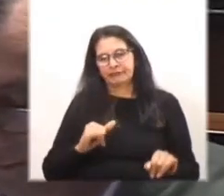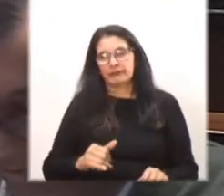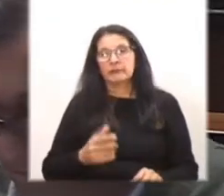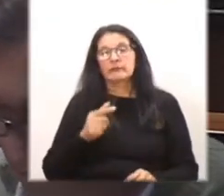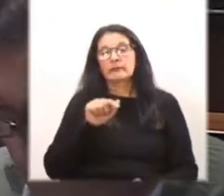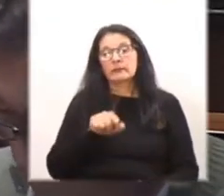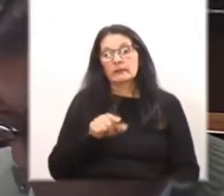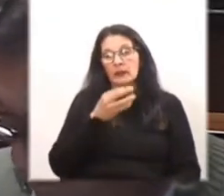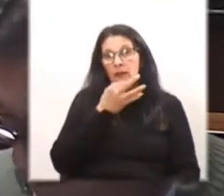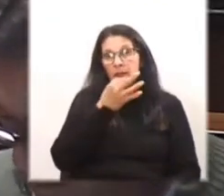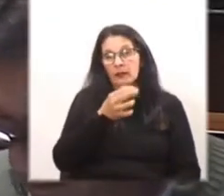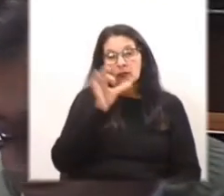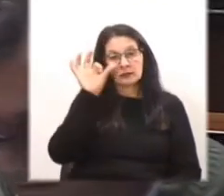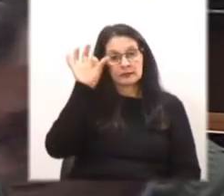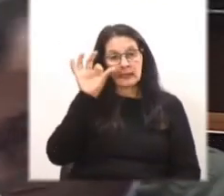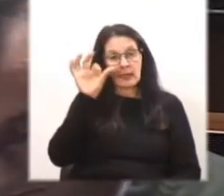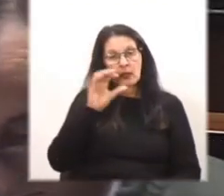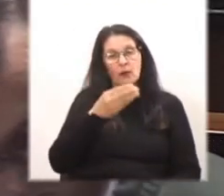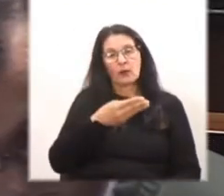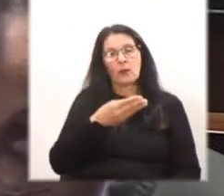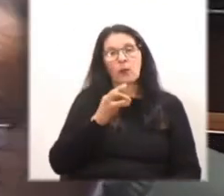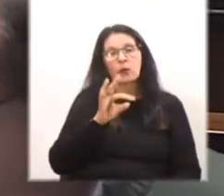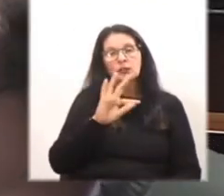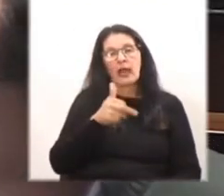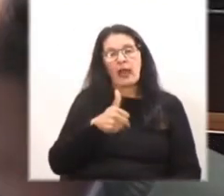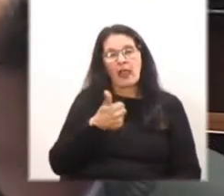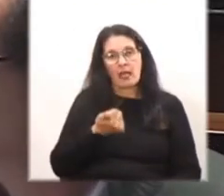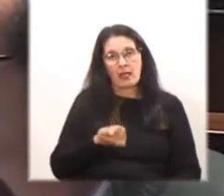Eso decía el senador Botana. Por su